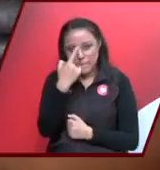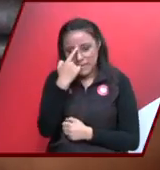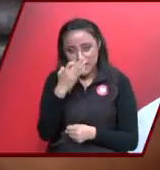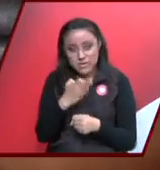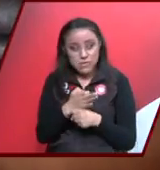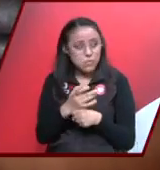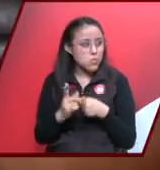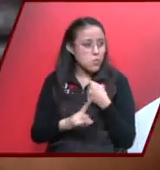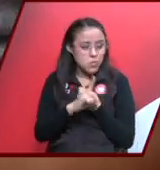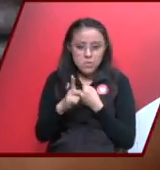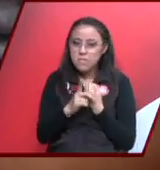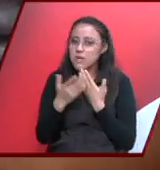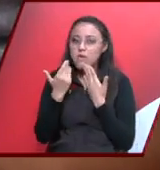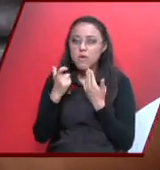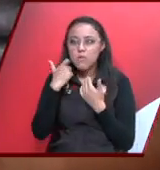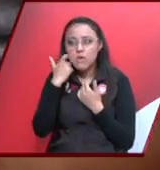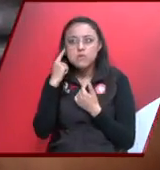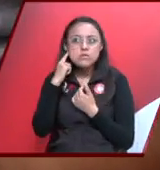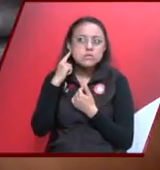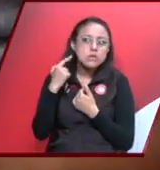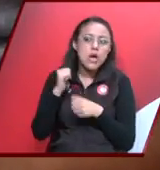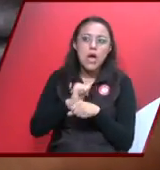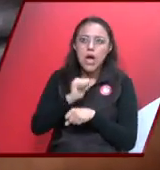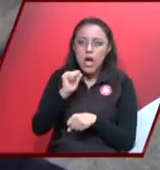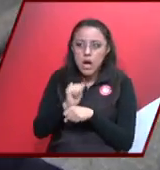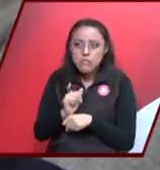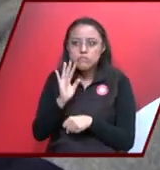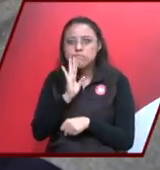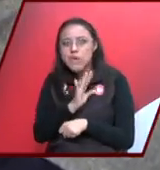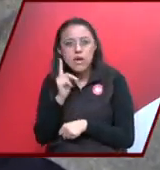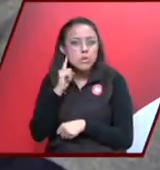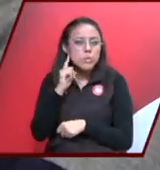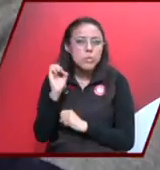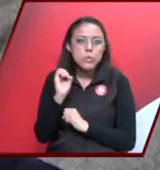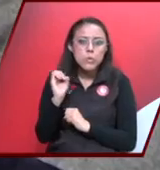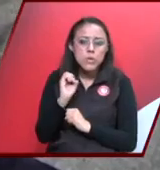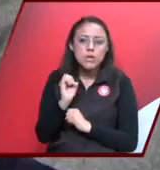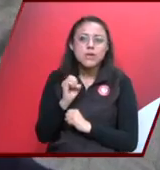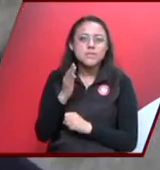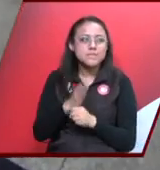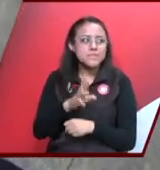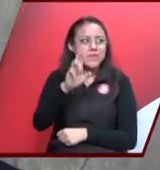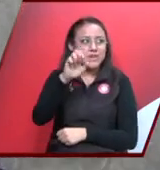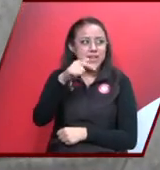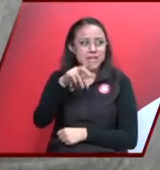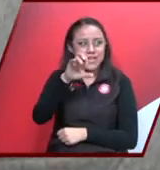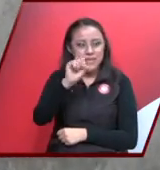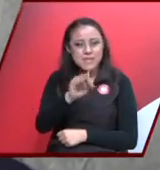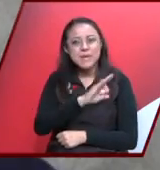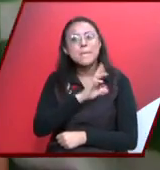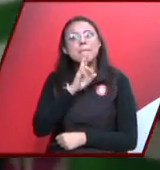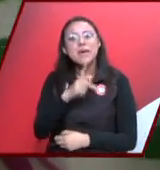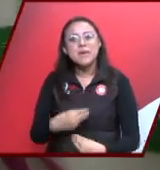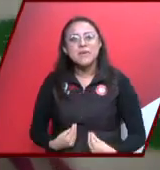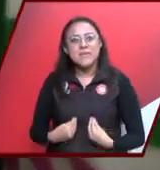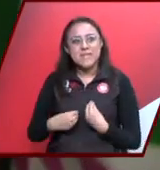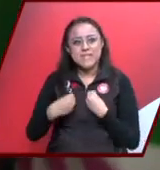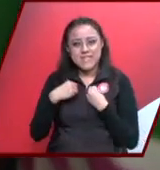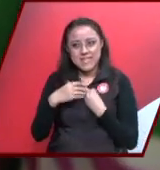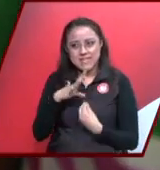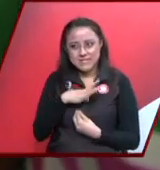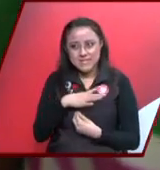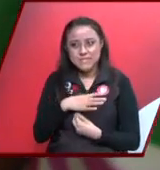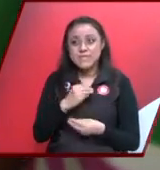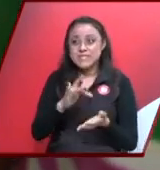tanto problema cuando sale, que no escucha los vehículos o que Regina va a tener una mejor calidad de vida ya.